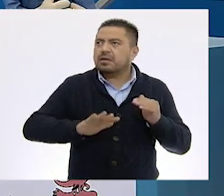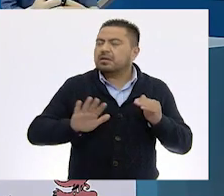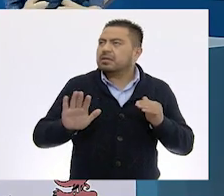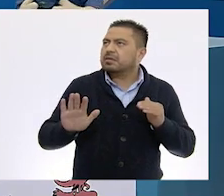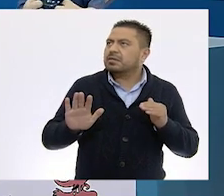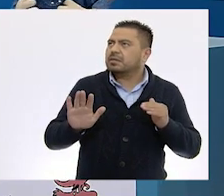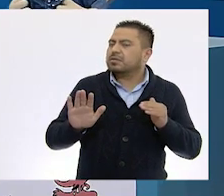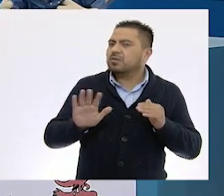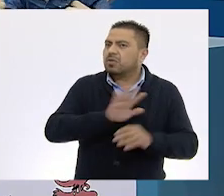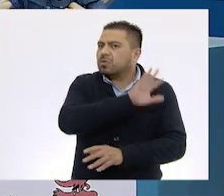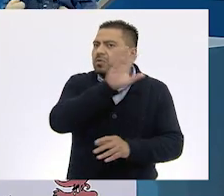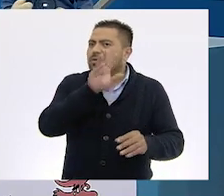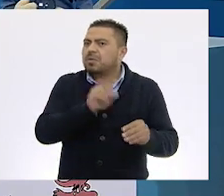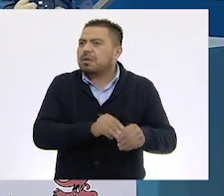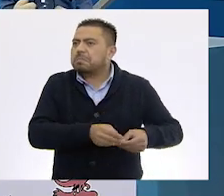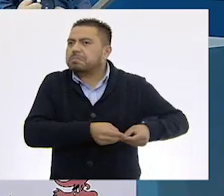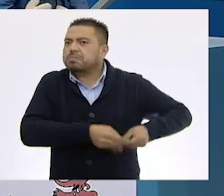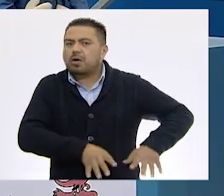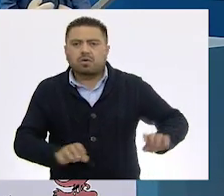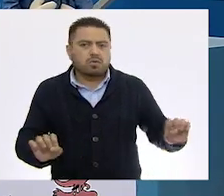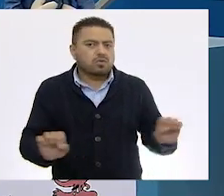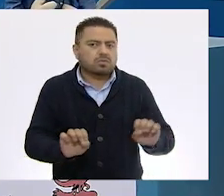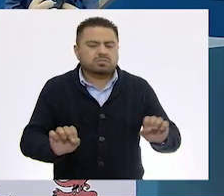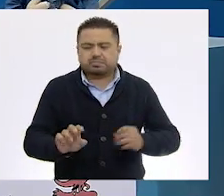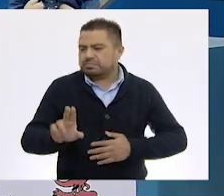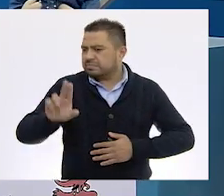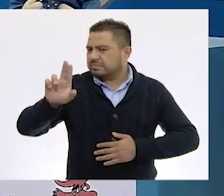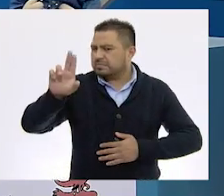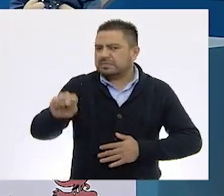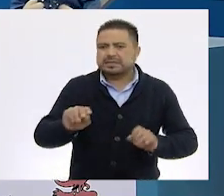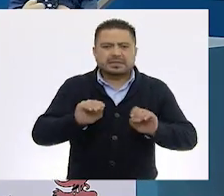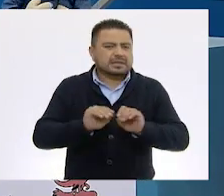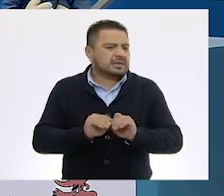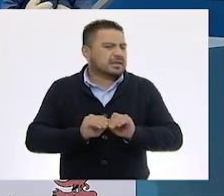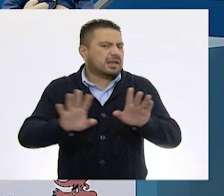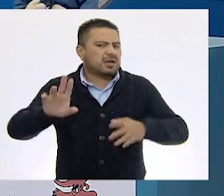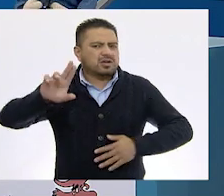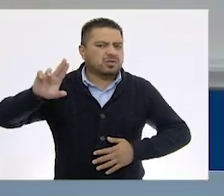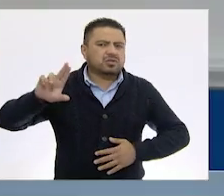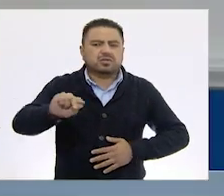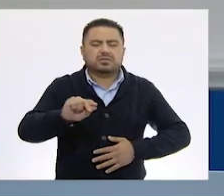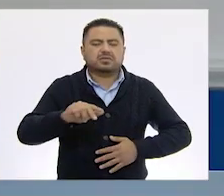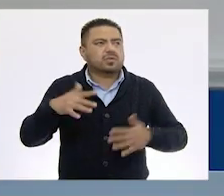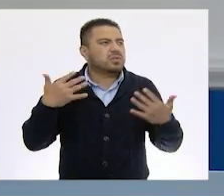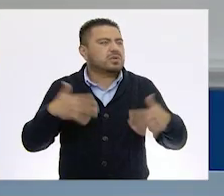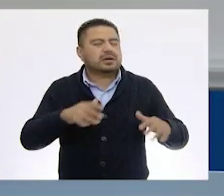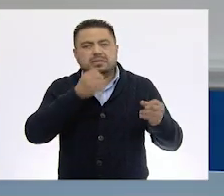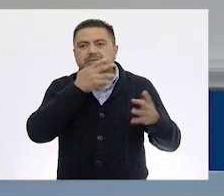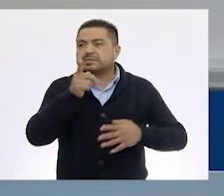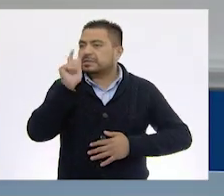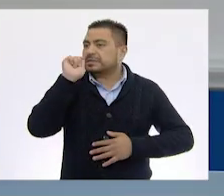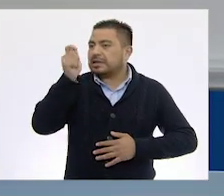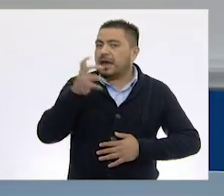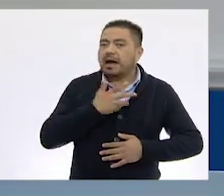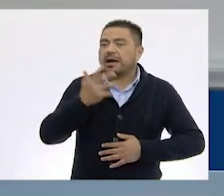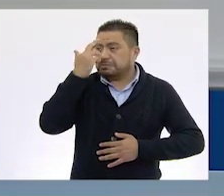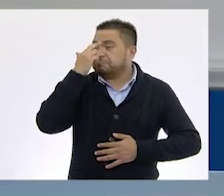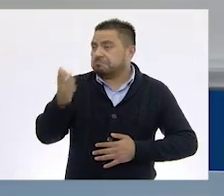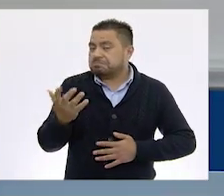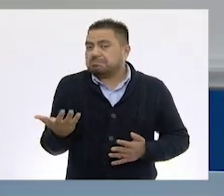Entonces, ¿no todo está perdido? No, claro que no. ¡Wow! Tienes